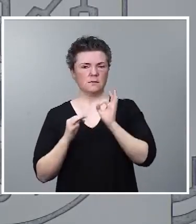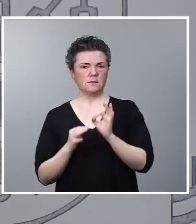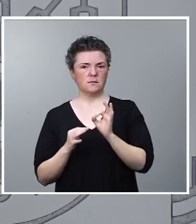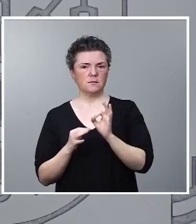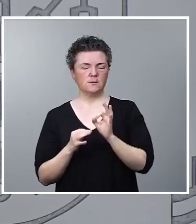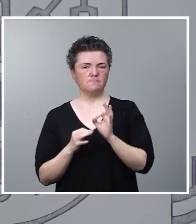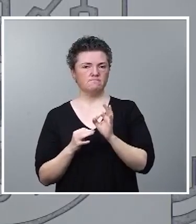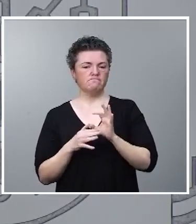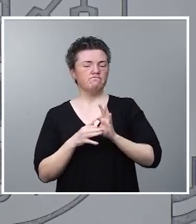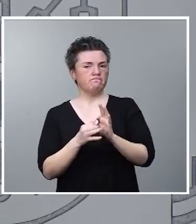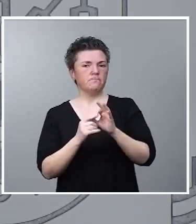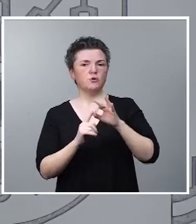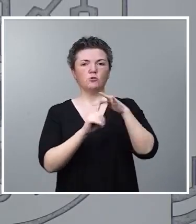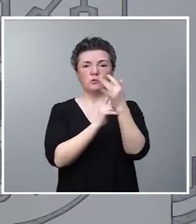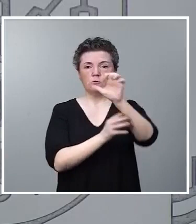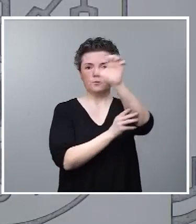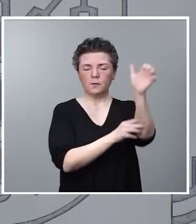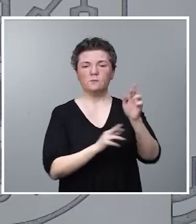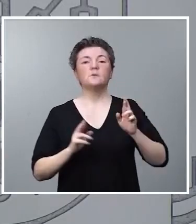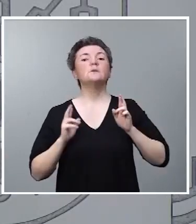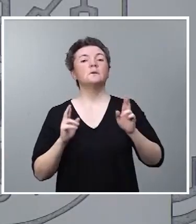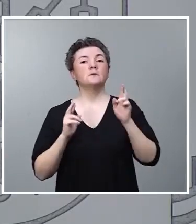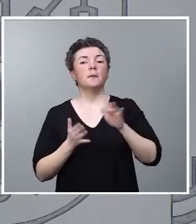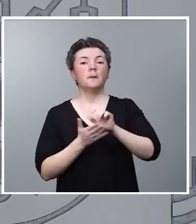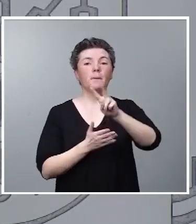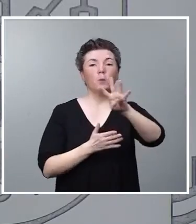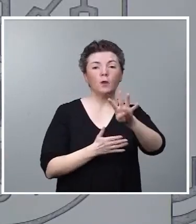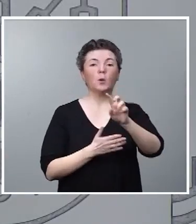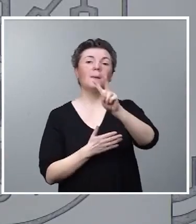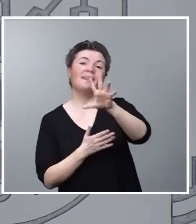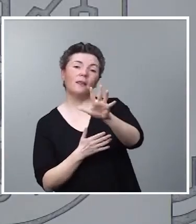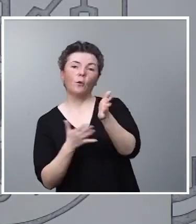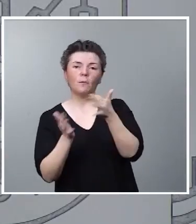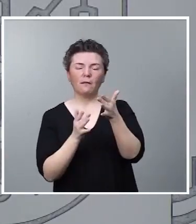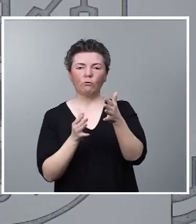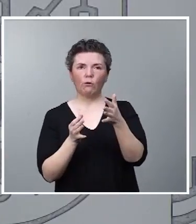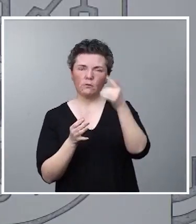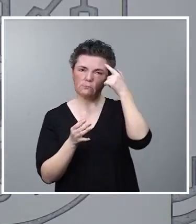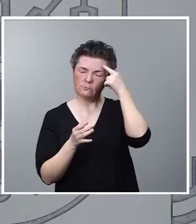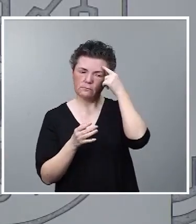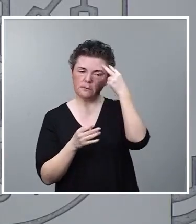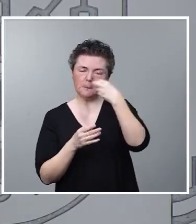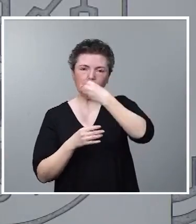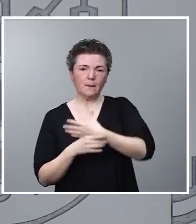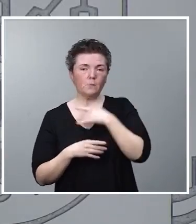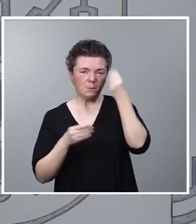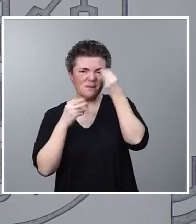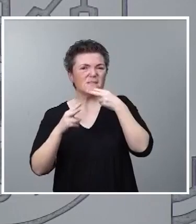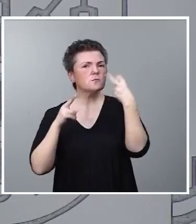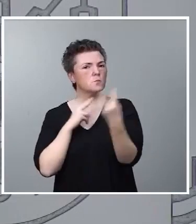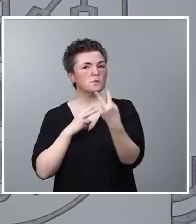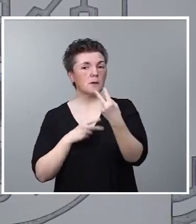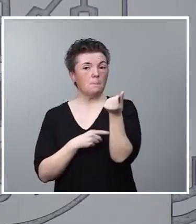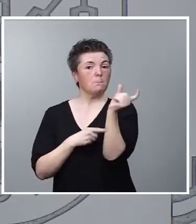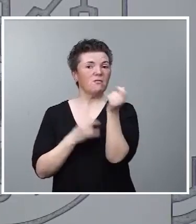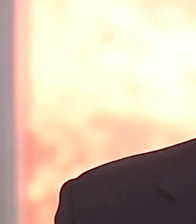en el contexto europeo y que esperamos que ese 24 y 25 de marzo sea tenida en cuenta porque realmente creemos que la respuesta al precio de la energía debe ser una